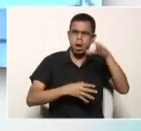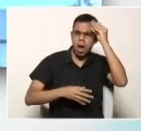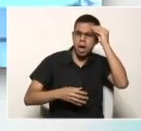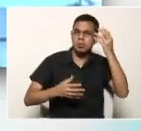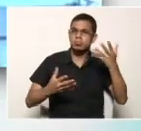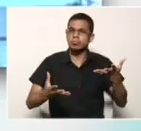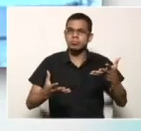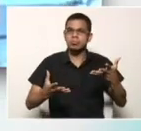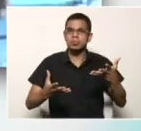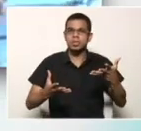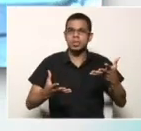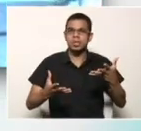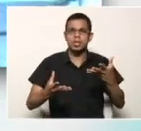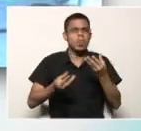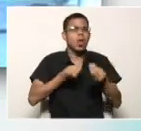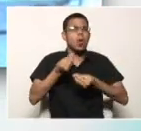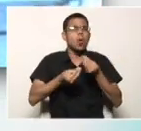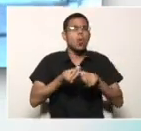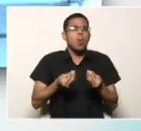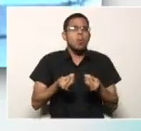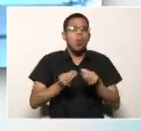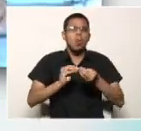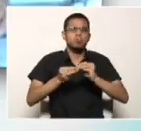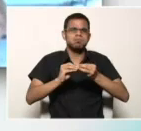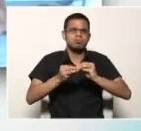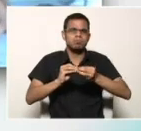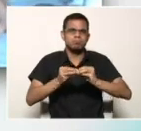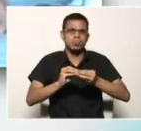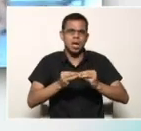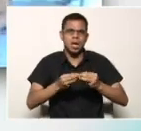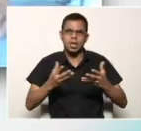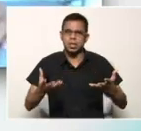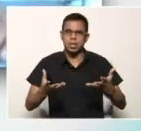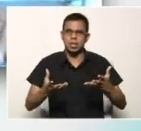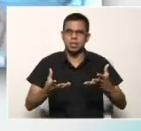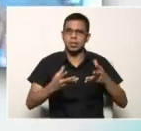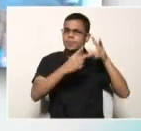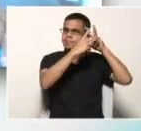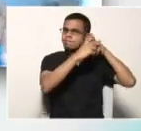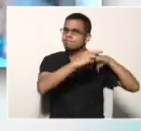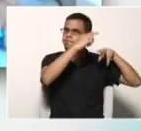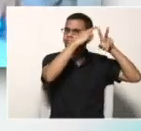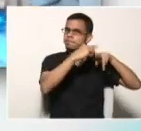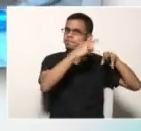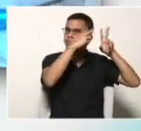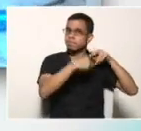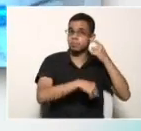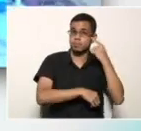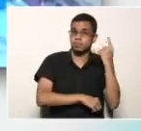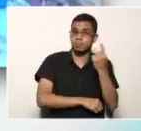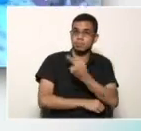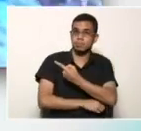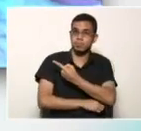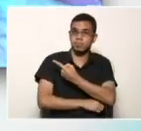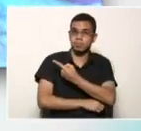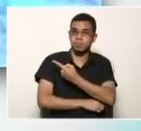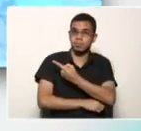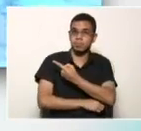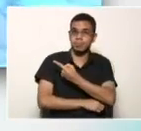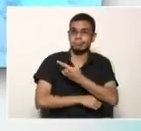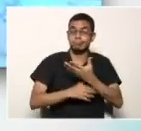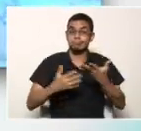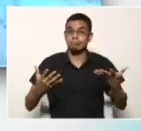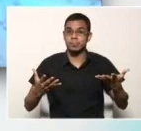también vamos a aprender a cómo reparar uno de los artefactos más conocidos por las mujeres. Fíjense, aquí lo tengo. Es la plancha de